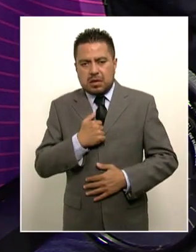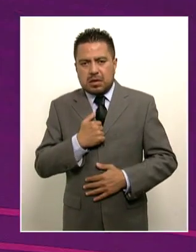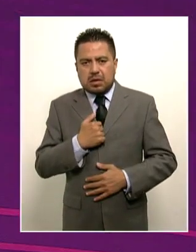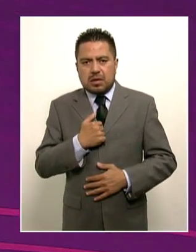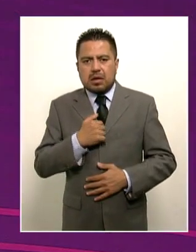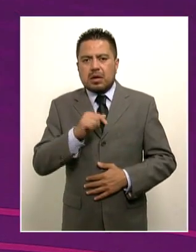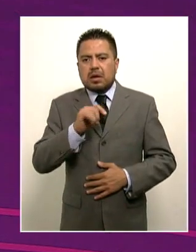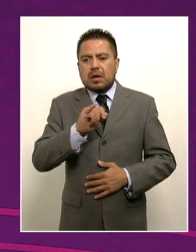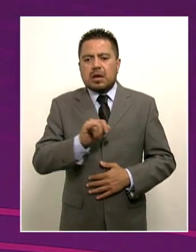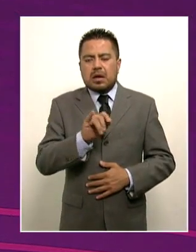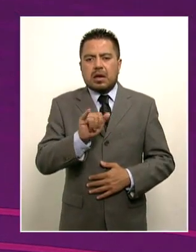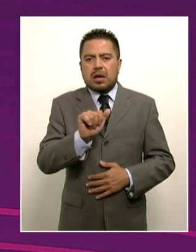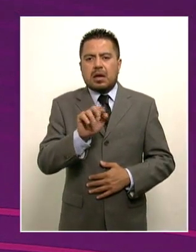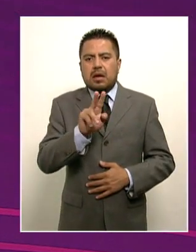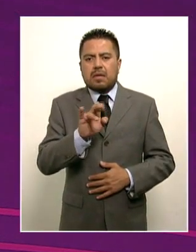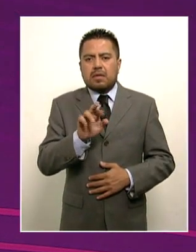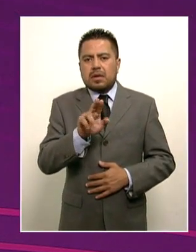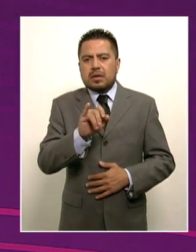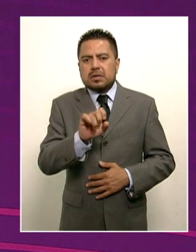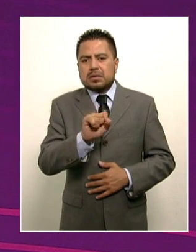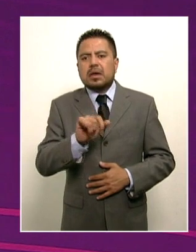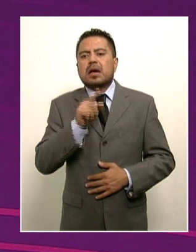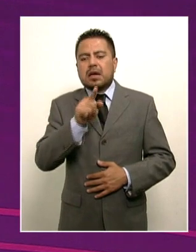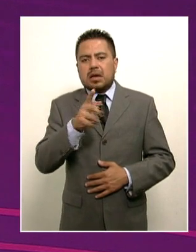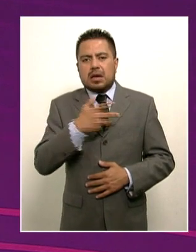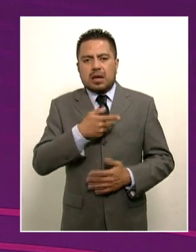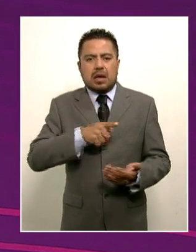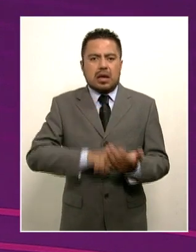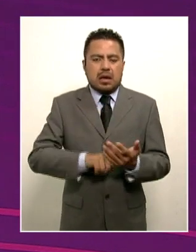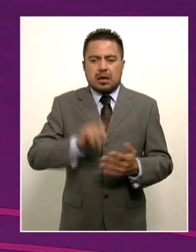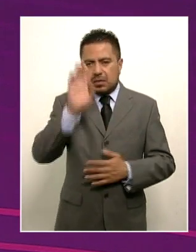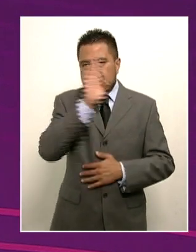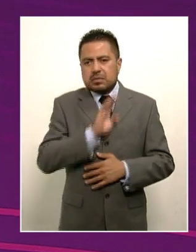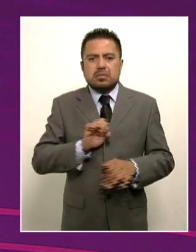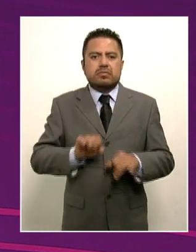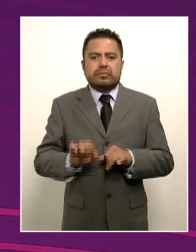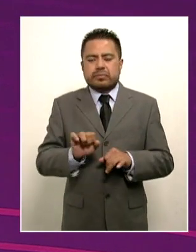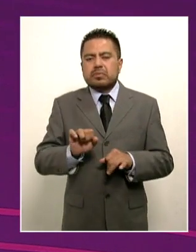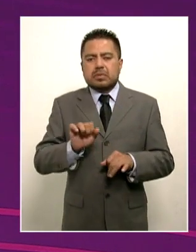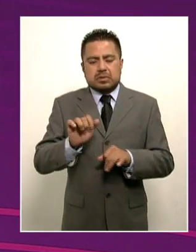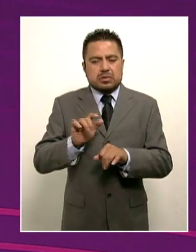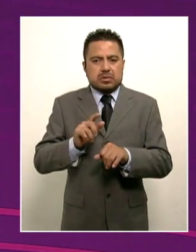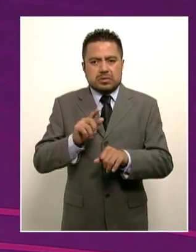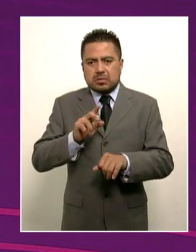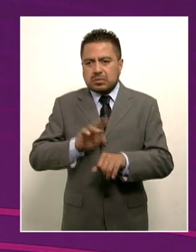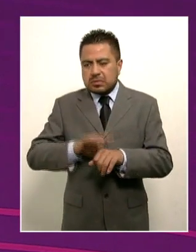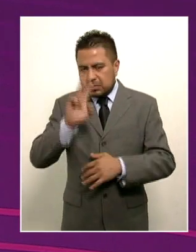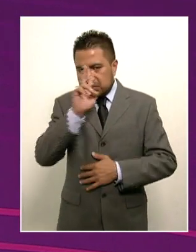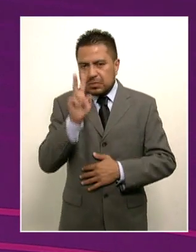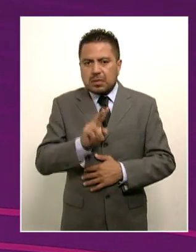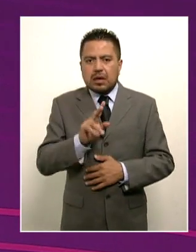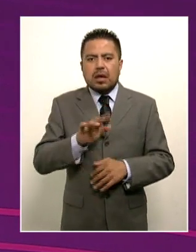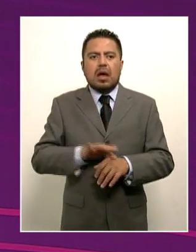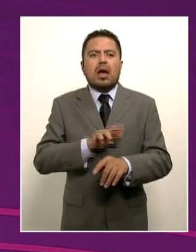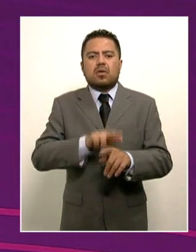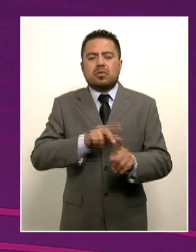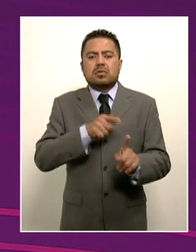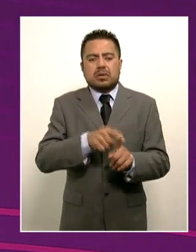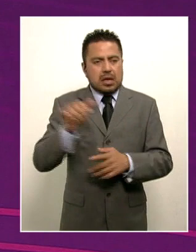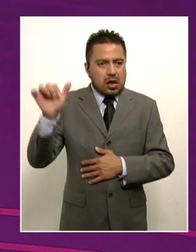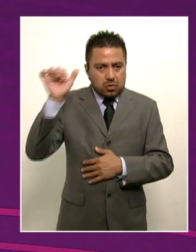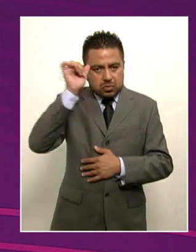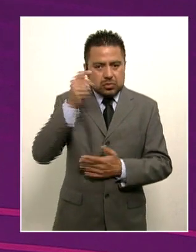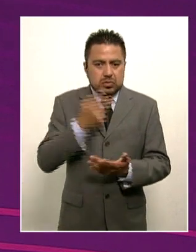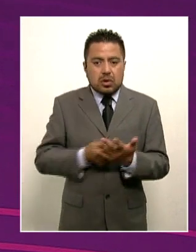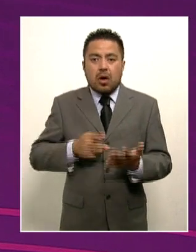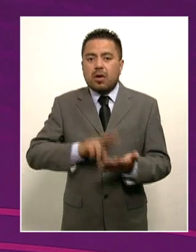Isaac, un tesorote. Él tiene esclerosis tuberosa con epilepsia severa y grado de autismo. Entonces, un